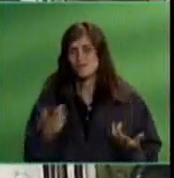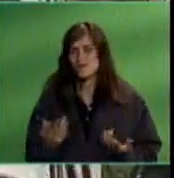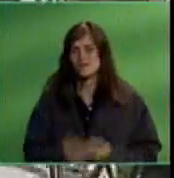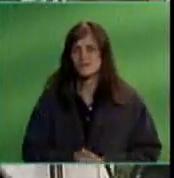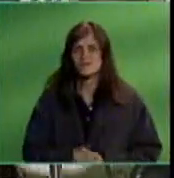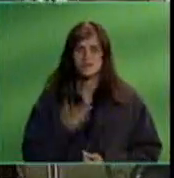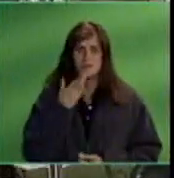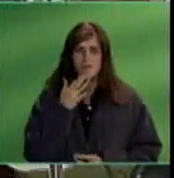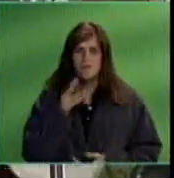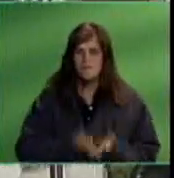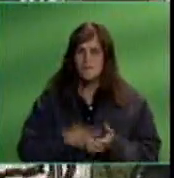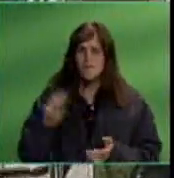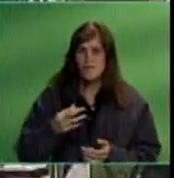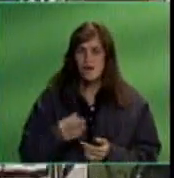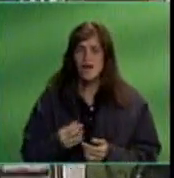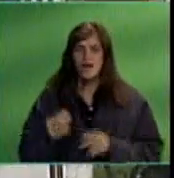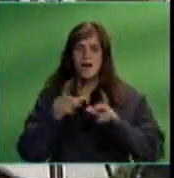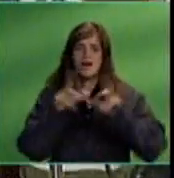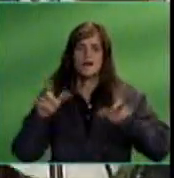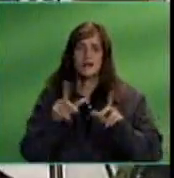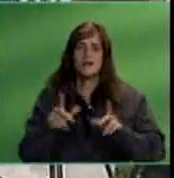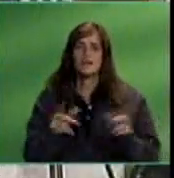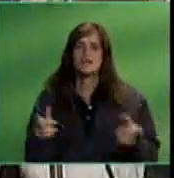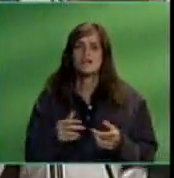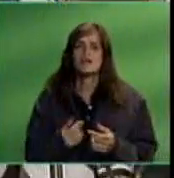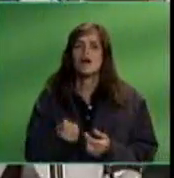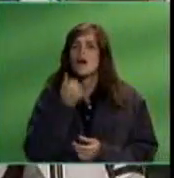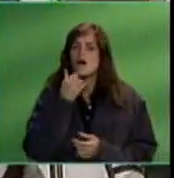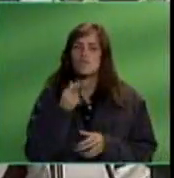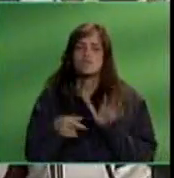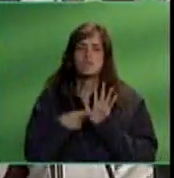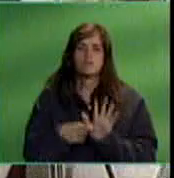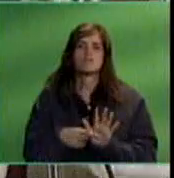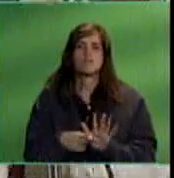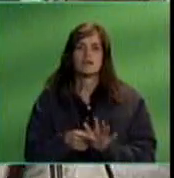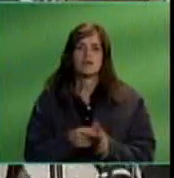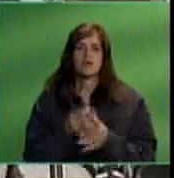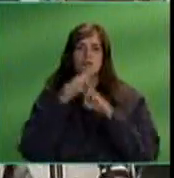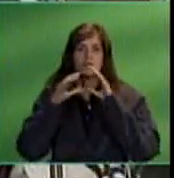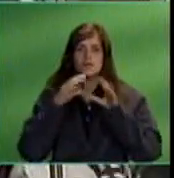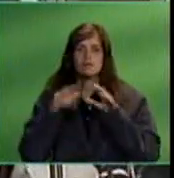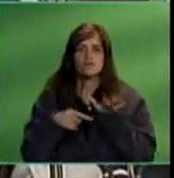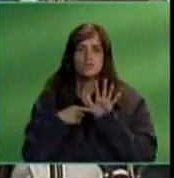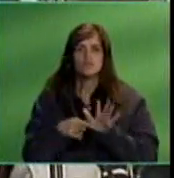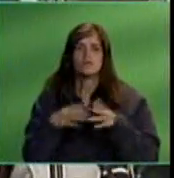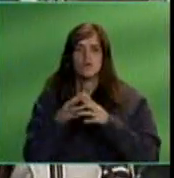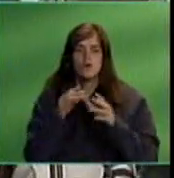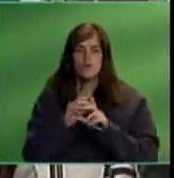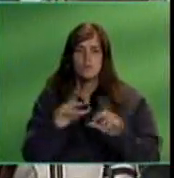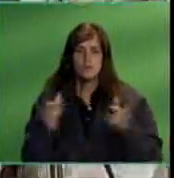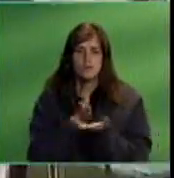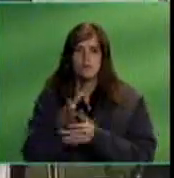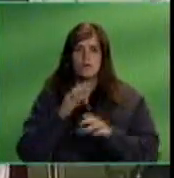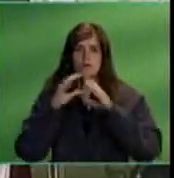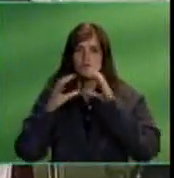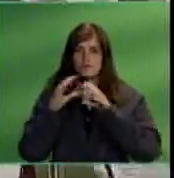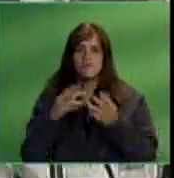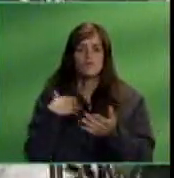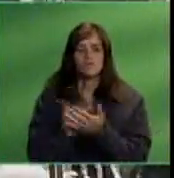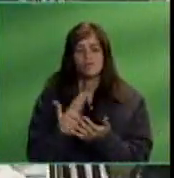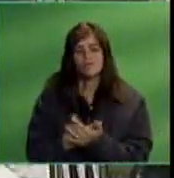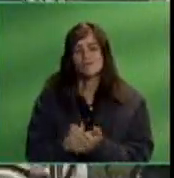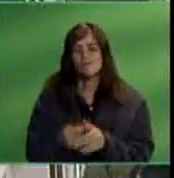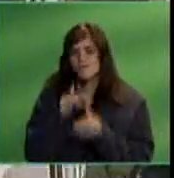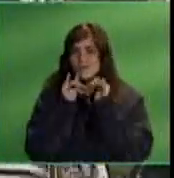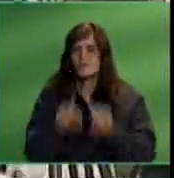eso Hubiese pasado sus canales de televisión su prensa lo hubiesen publicado por todos los medios de comunicación sus testigos lo